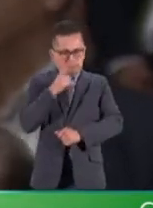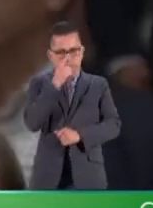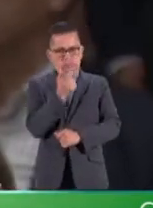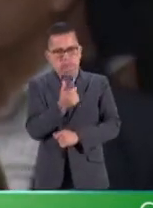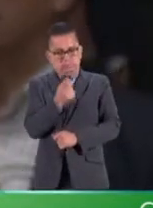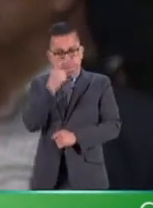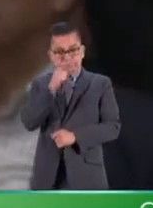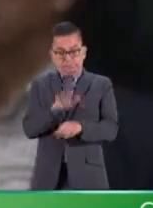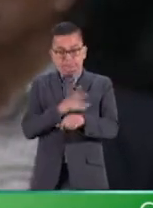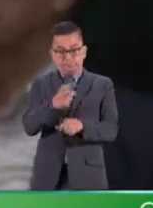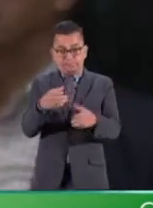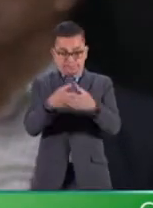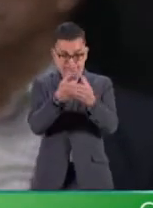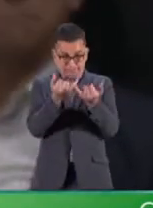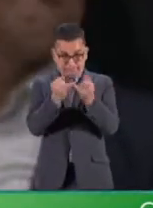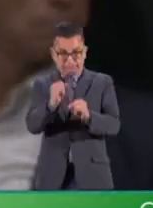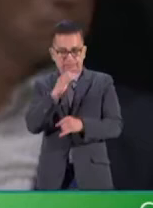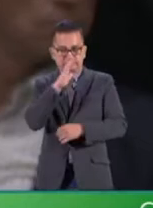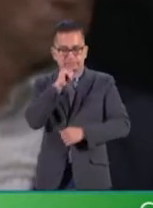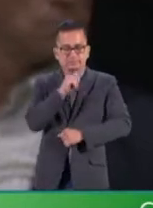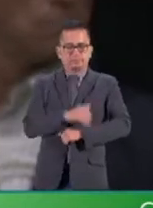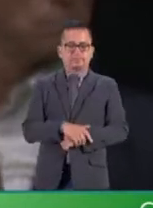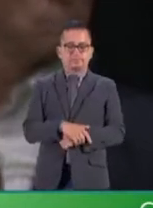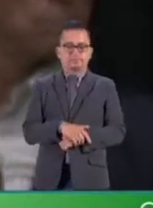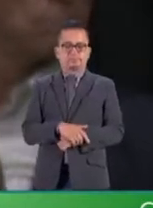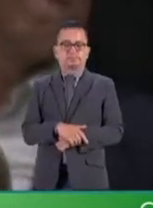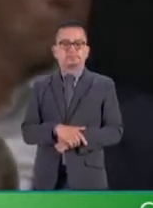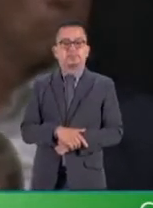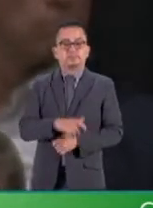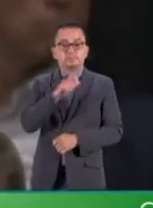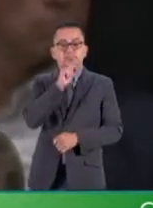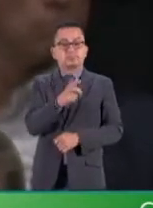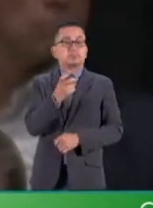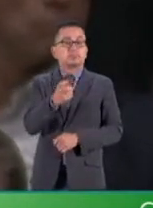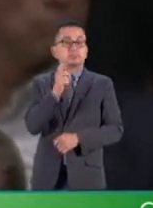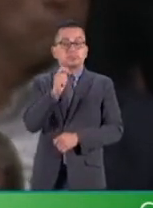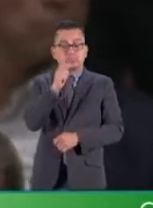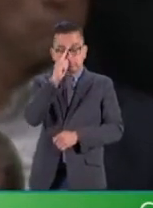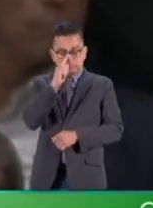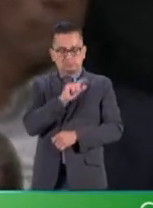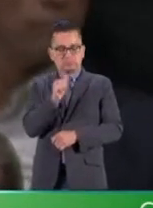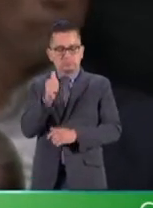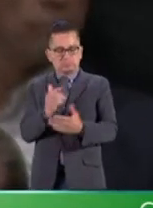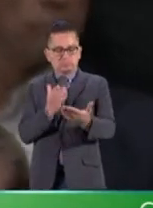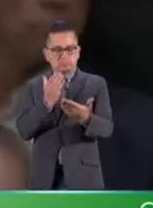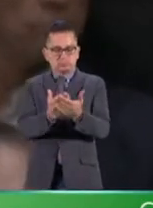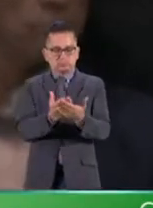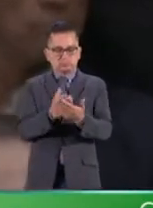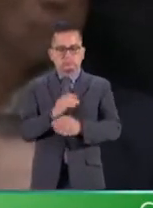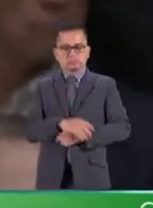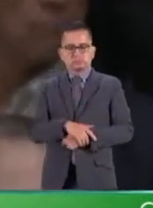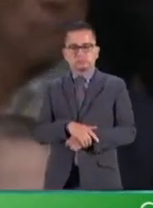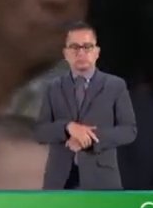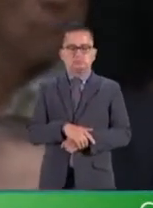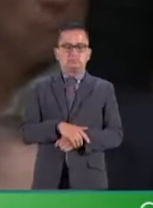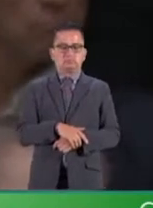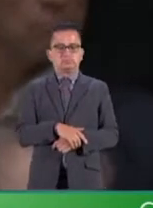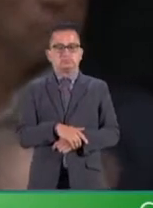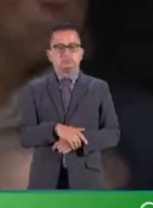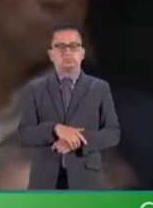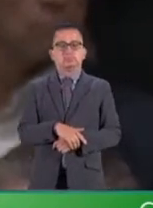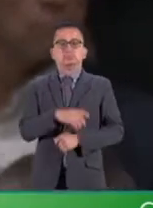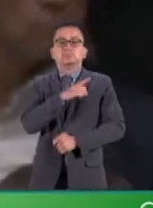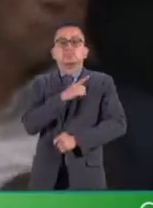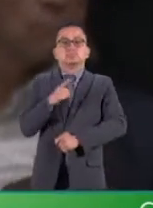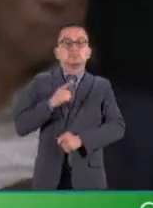y su independencia. Esto nos lleva también, por supuesto, a un segundo planteamiento. Se necesita una